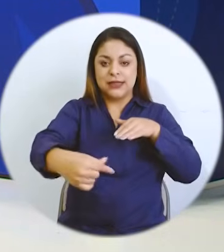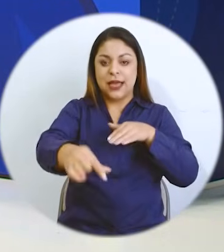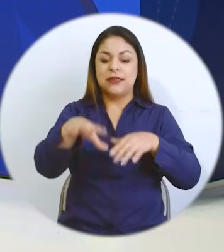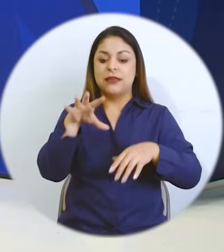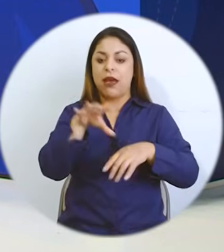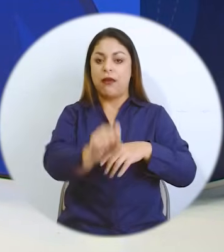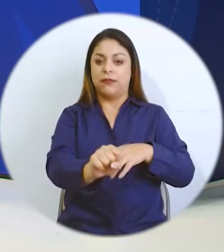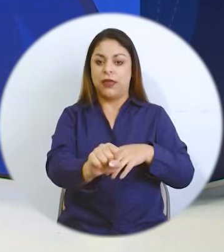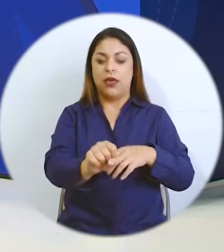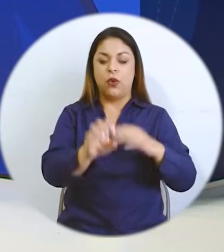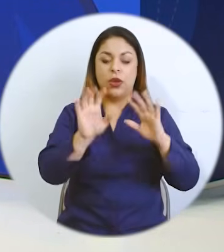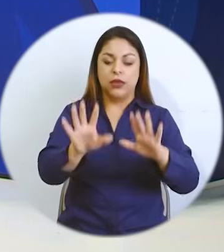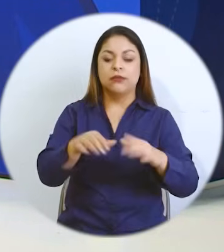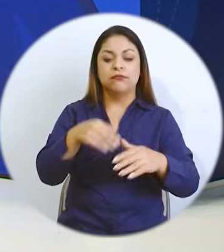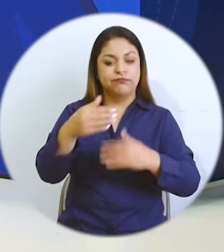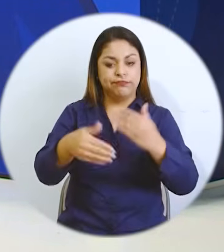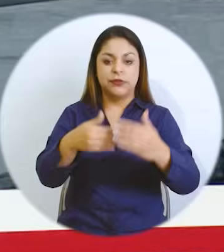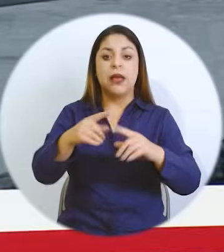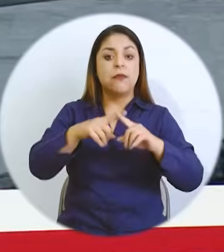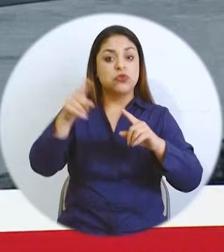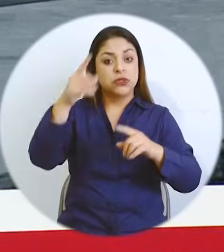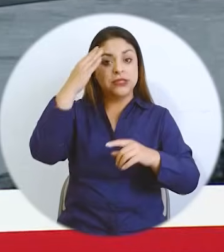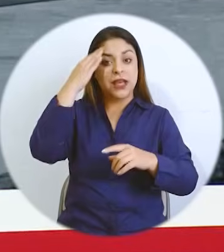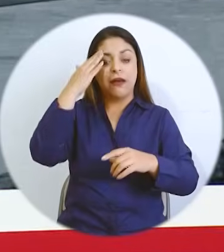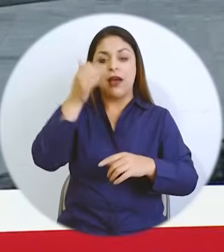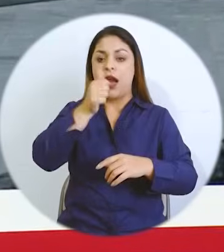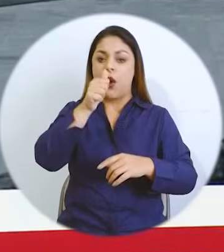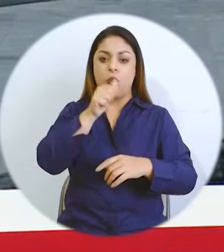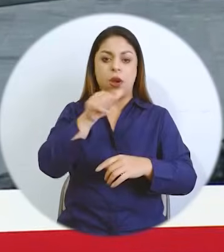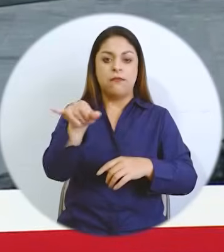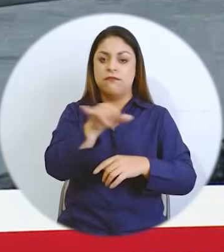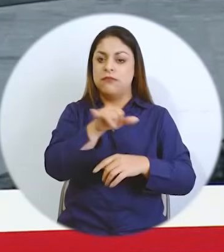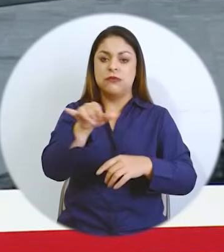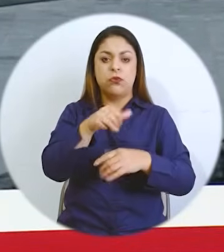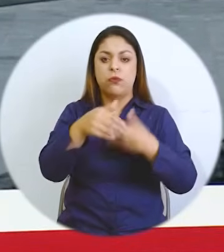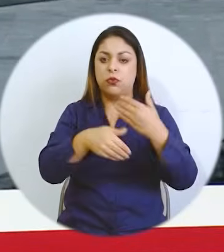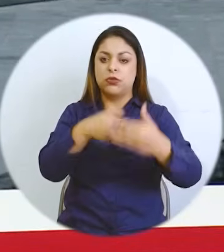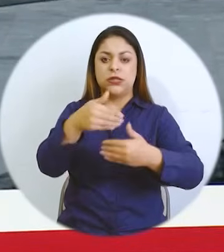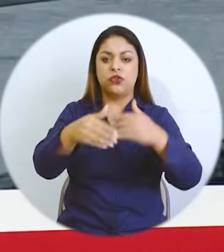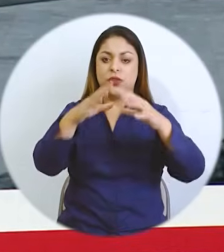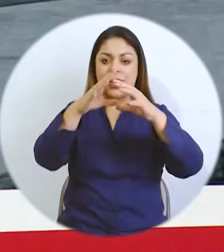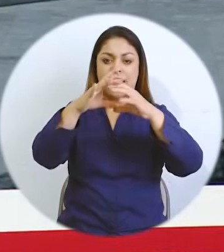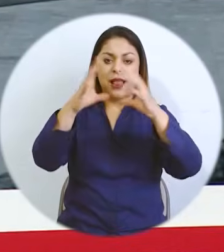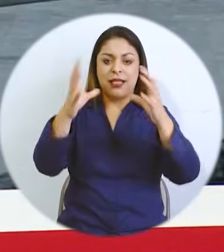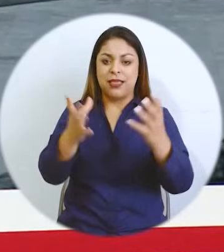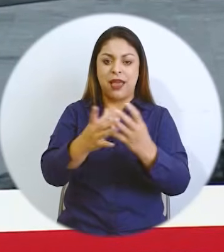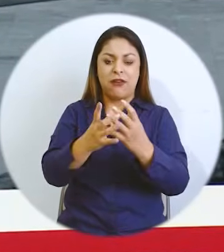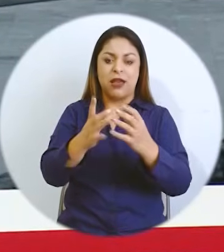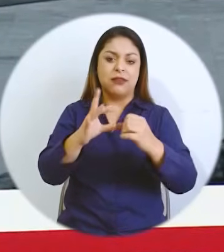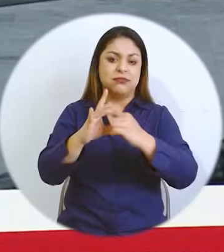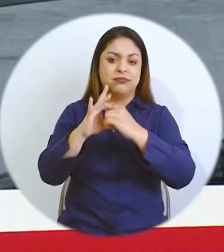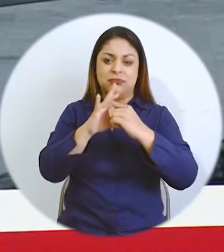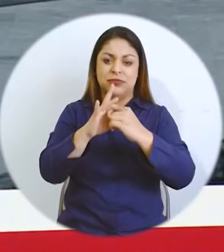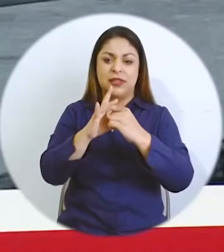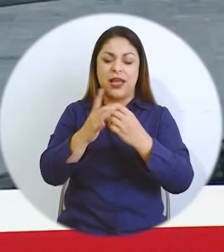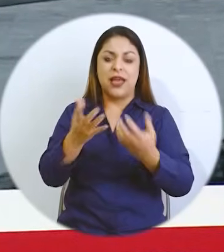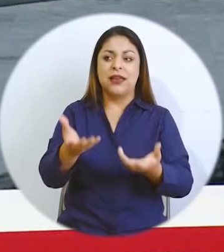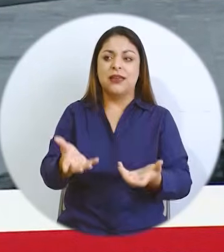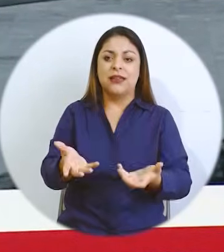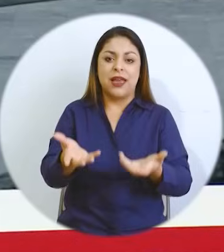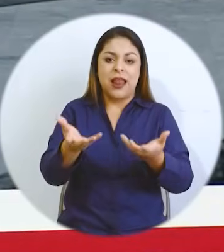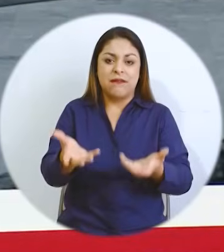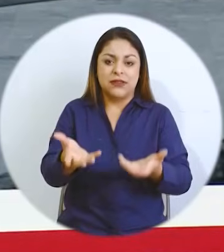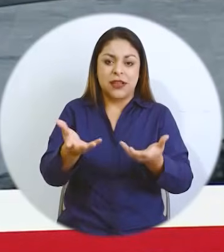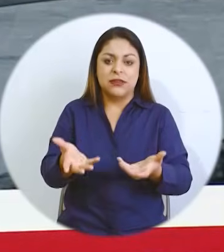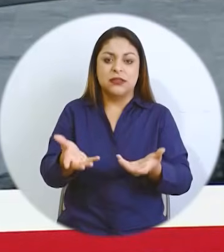embargo, tenemos que ser conscientes de que el agua sufre los mismos procesos de gravedad en la tierra, no se devuelve. Entonces, lo que técnicamente